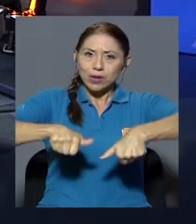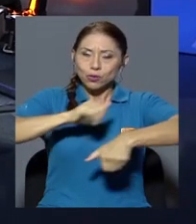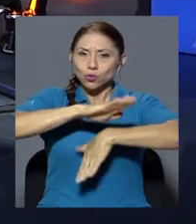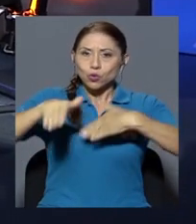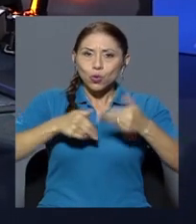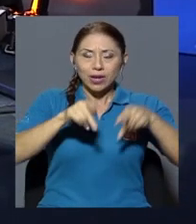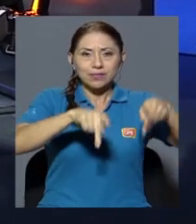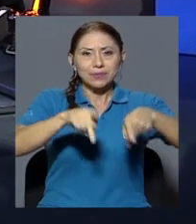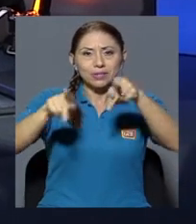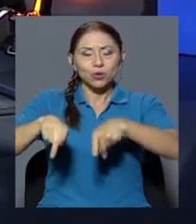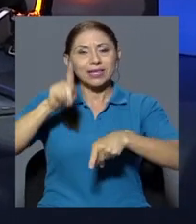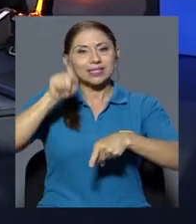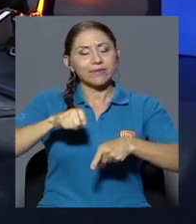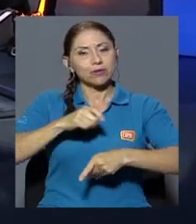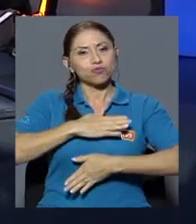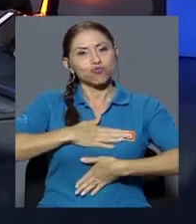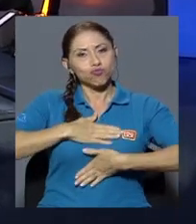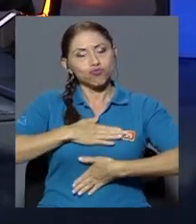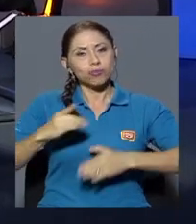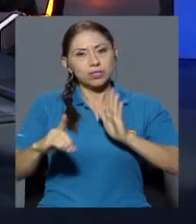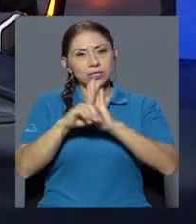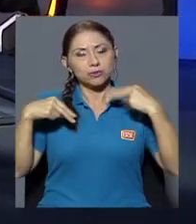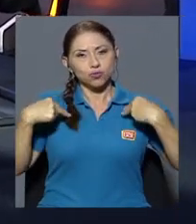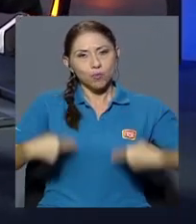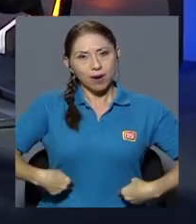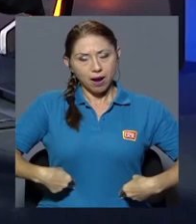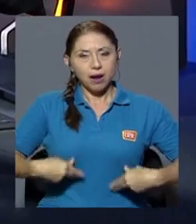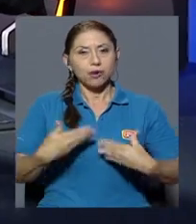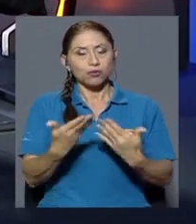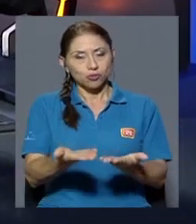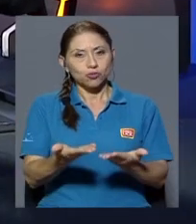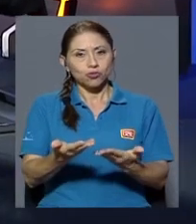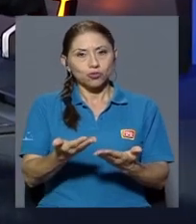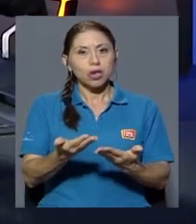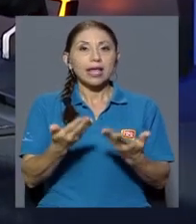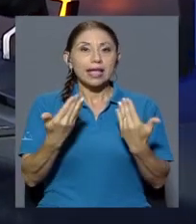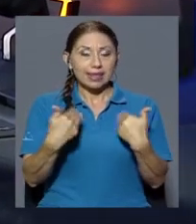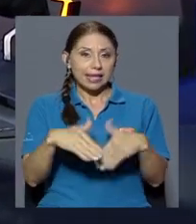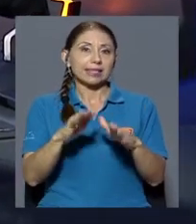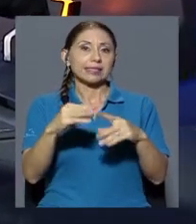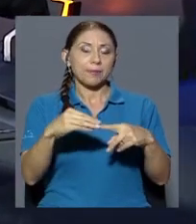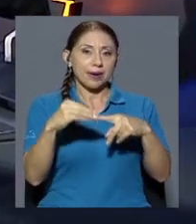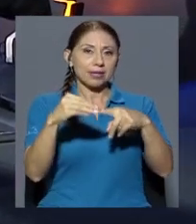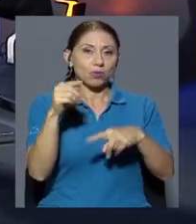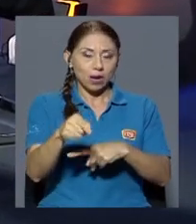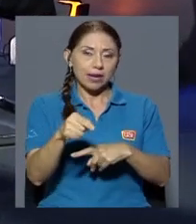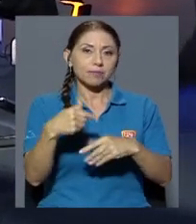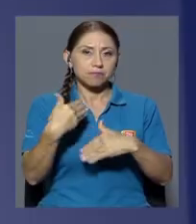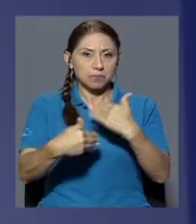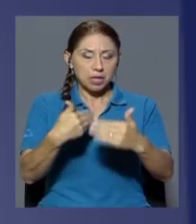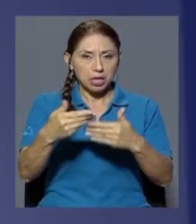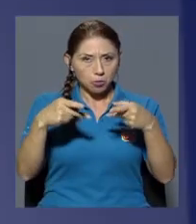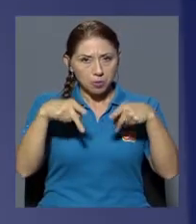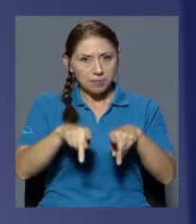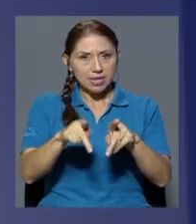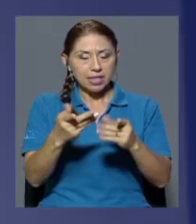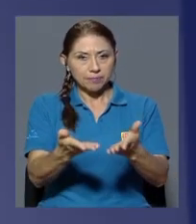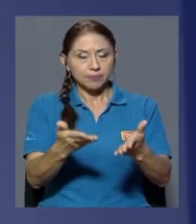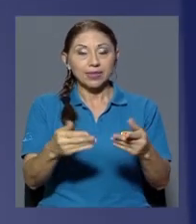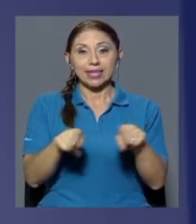de los derechos humanos en este caso en particular que la medida lo permita y en este sentido